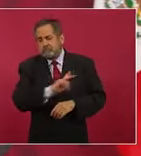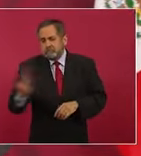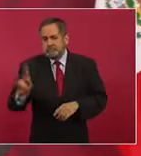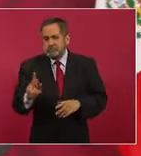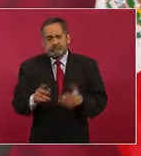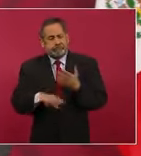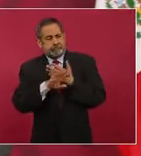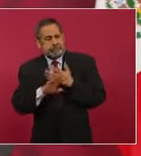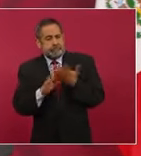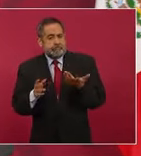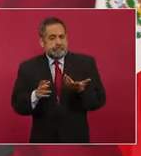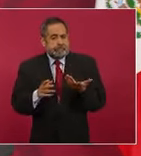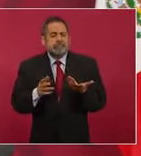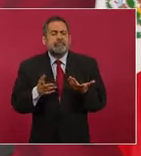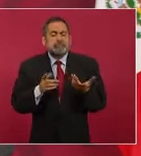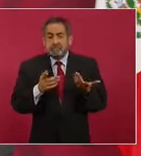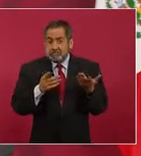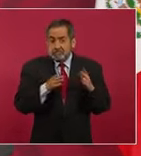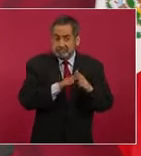Todas en contra.